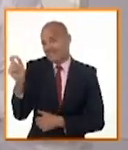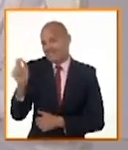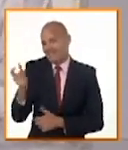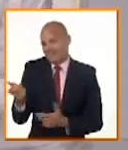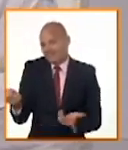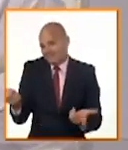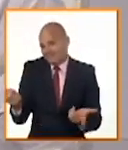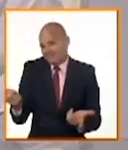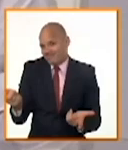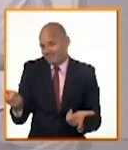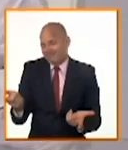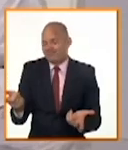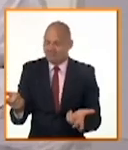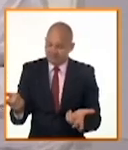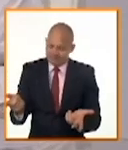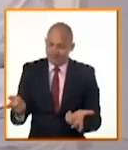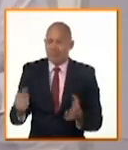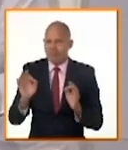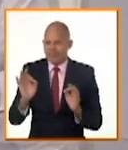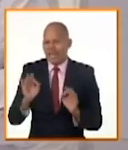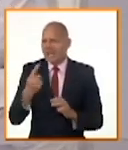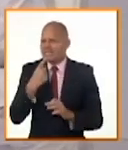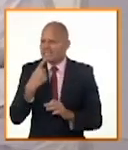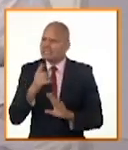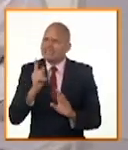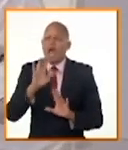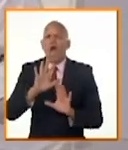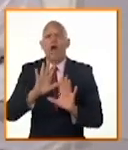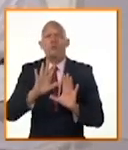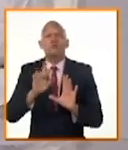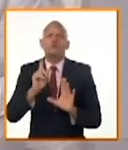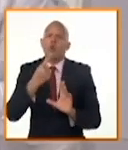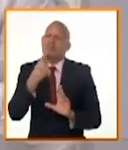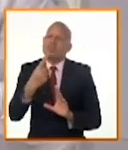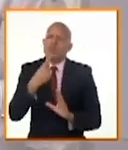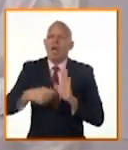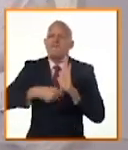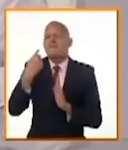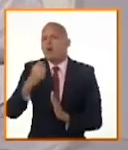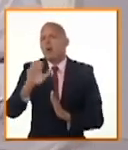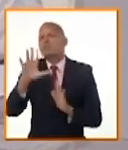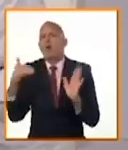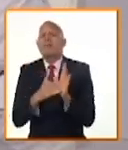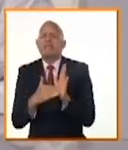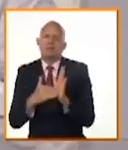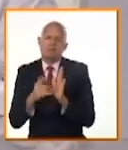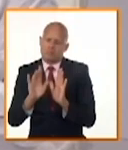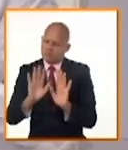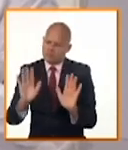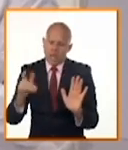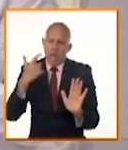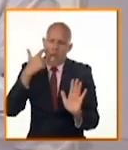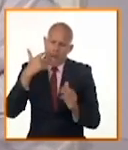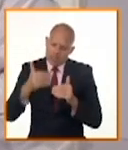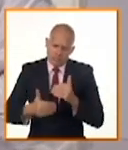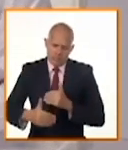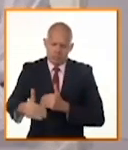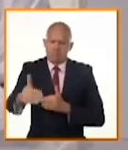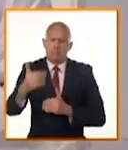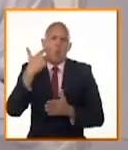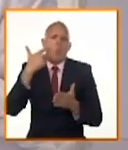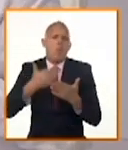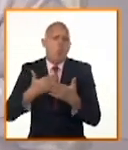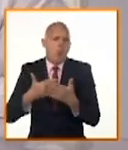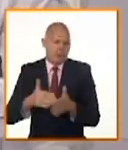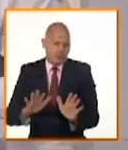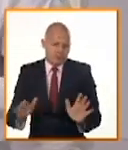evaluar porque durante todo este proceso veremos si es mucho o es poco si hay que incrementarlo ahora eso